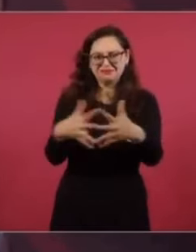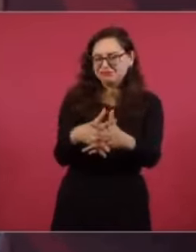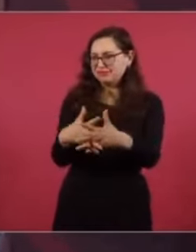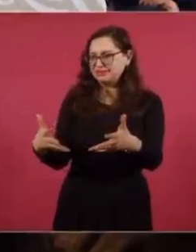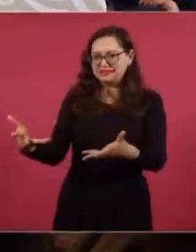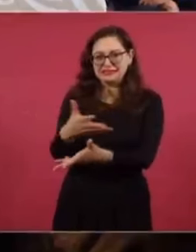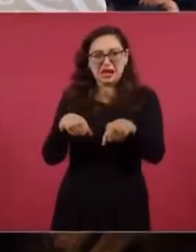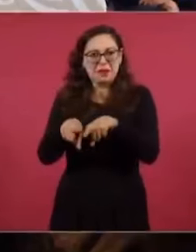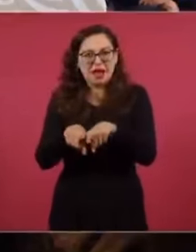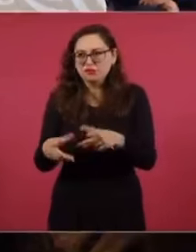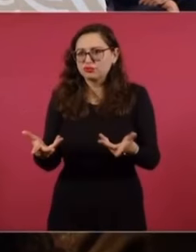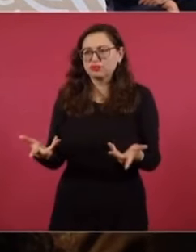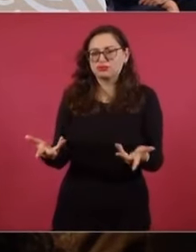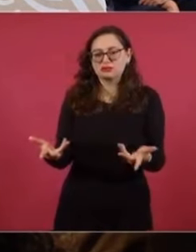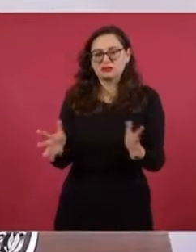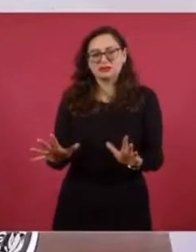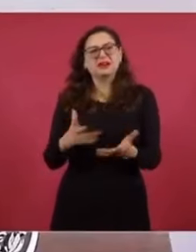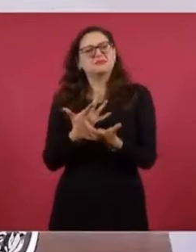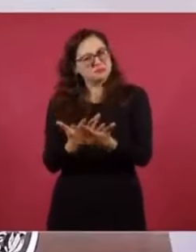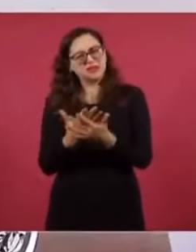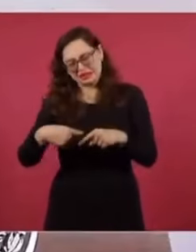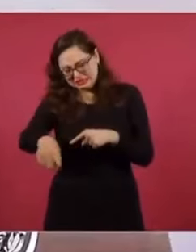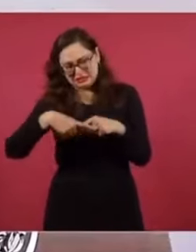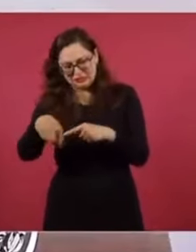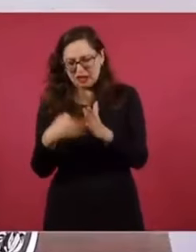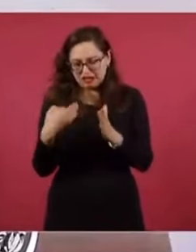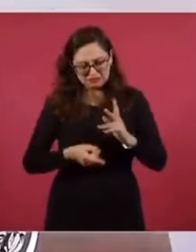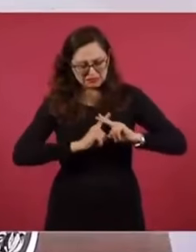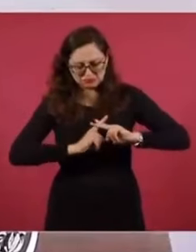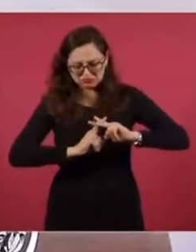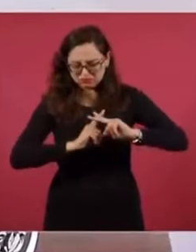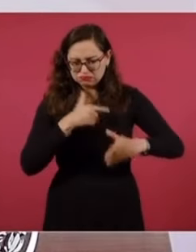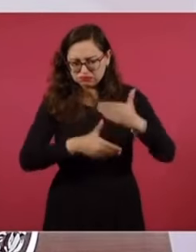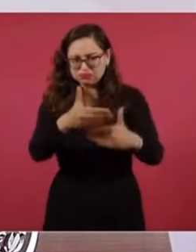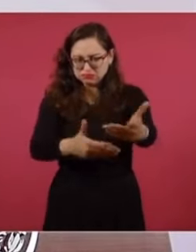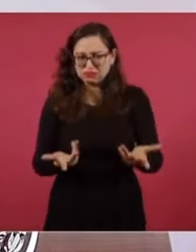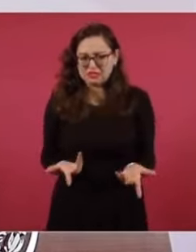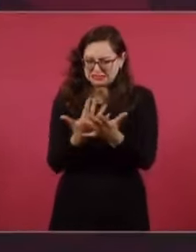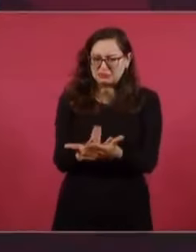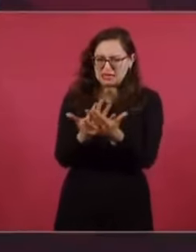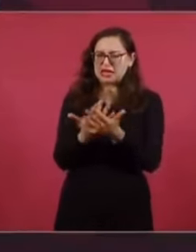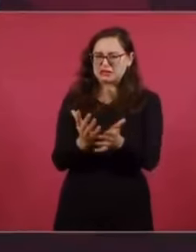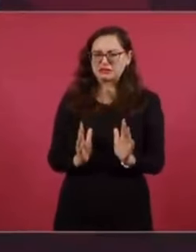venezolano y que se espere el resultado. Ya hay